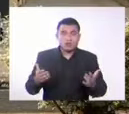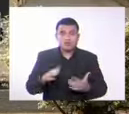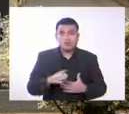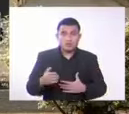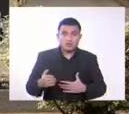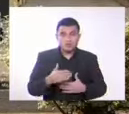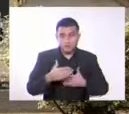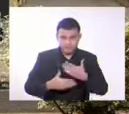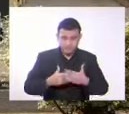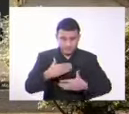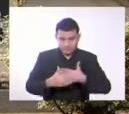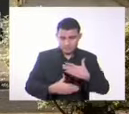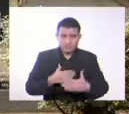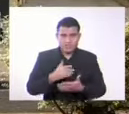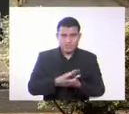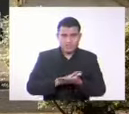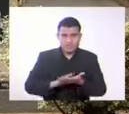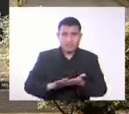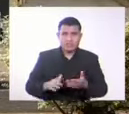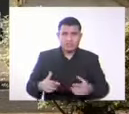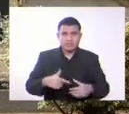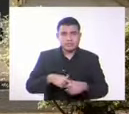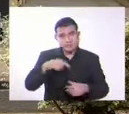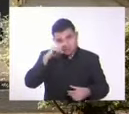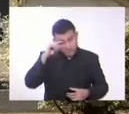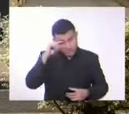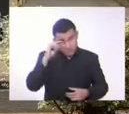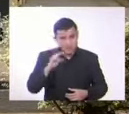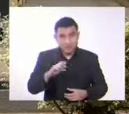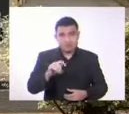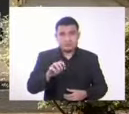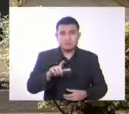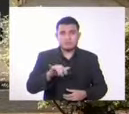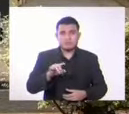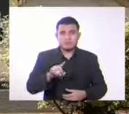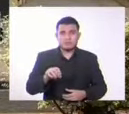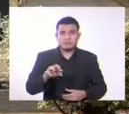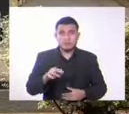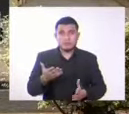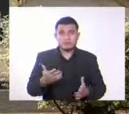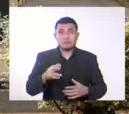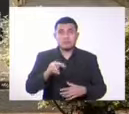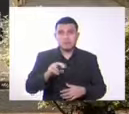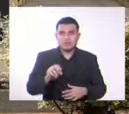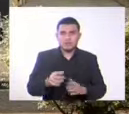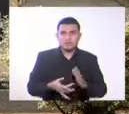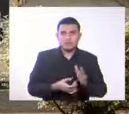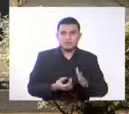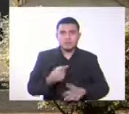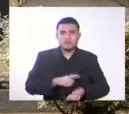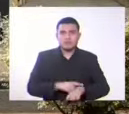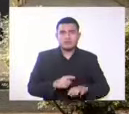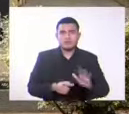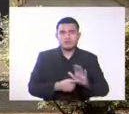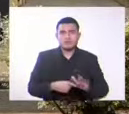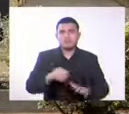los procesos de refinación. Y si hablamos de catalizadores y de nanotecnología, es hora de presentar a las